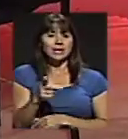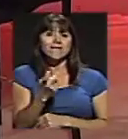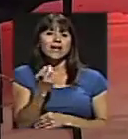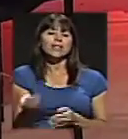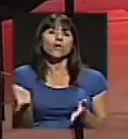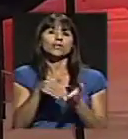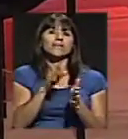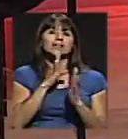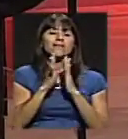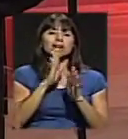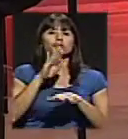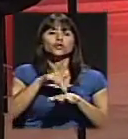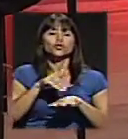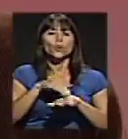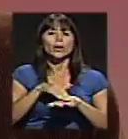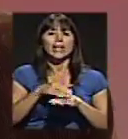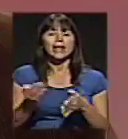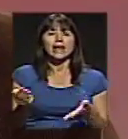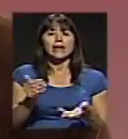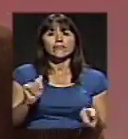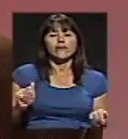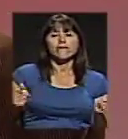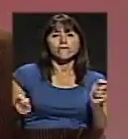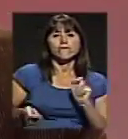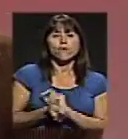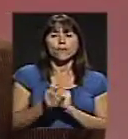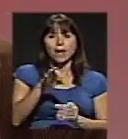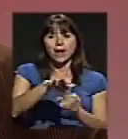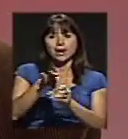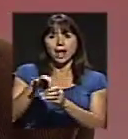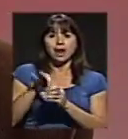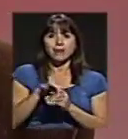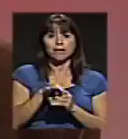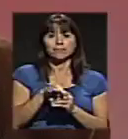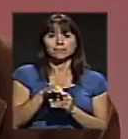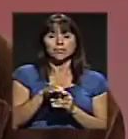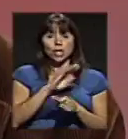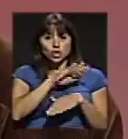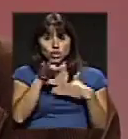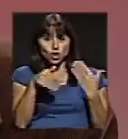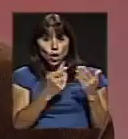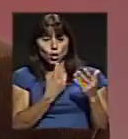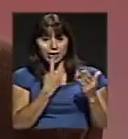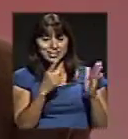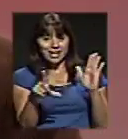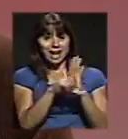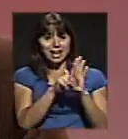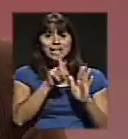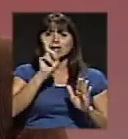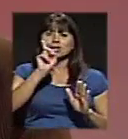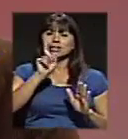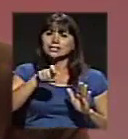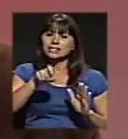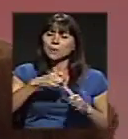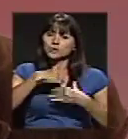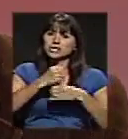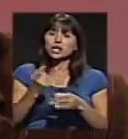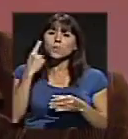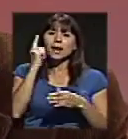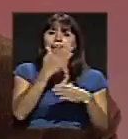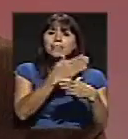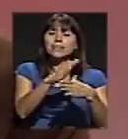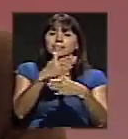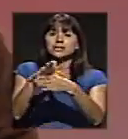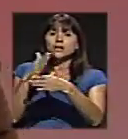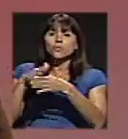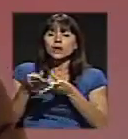hablar de reforma agraria y que necesitamos aplicar todos los mecanismos que están en la ley para distribuir tierras, para que el Estado